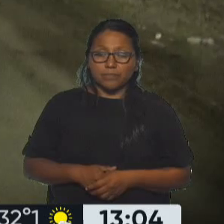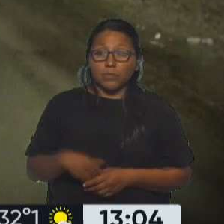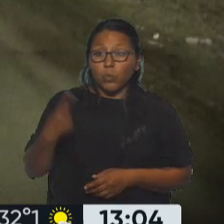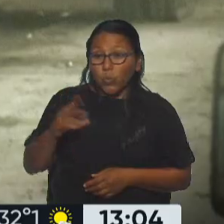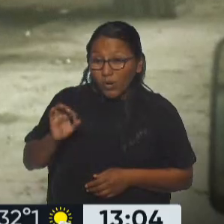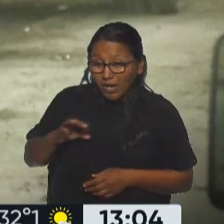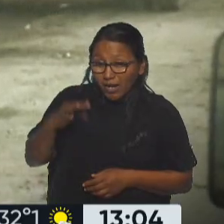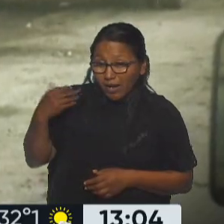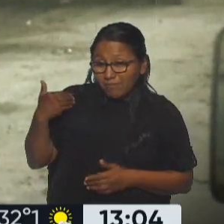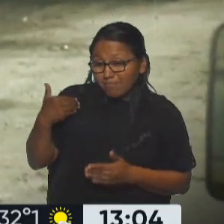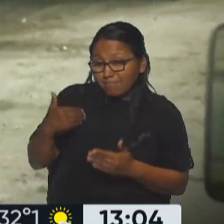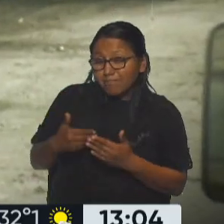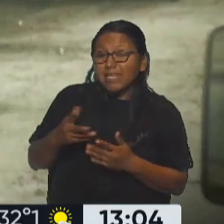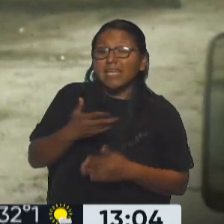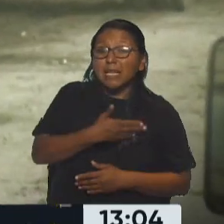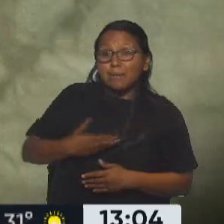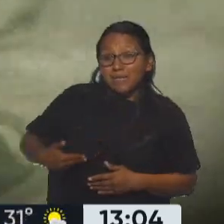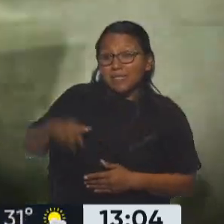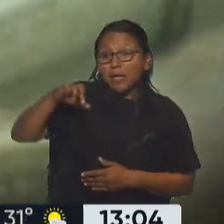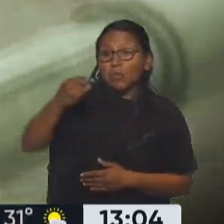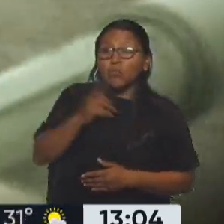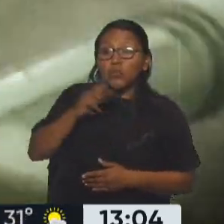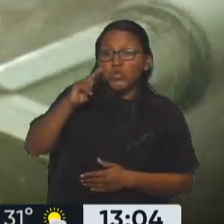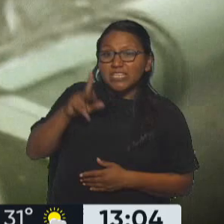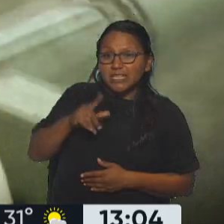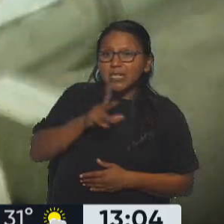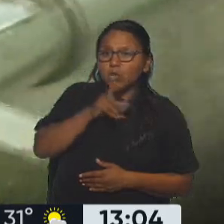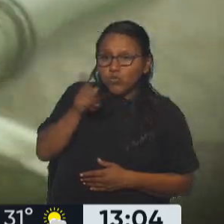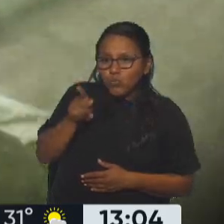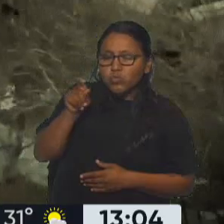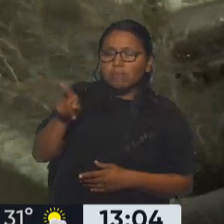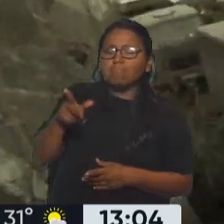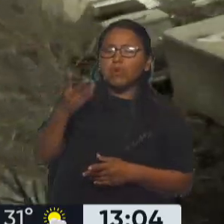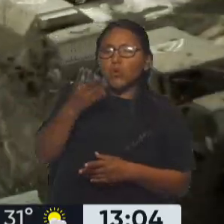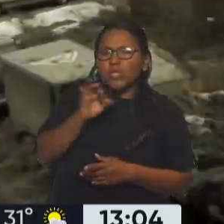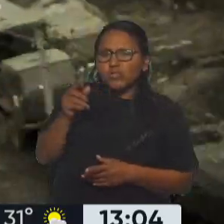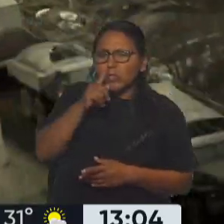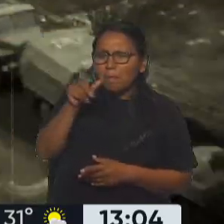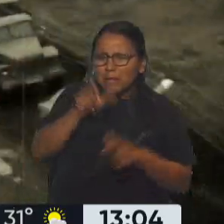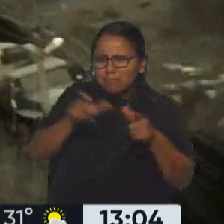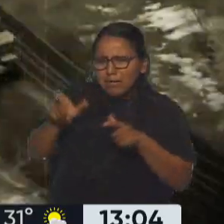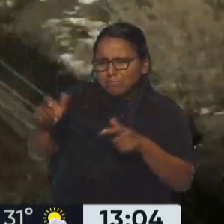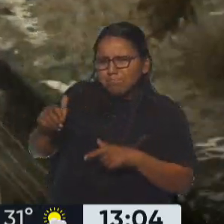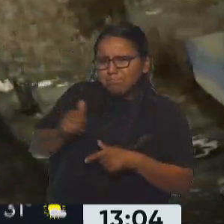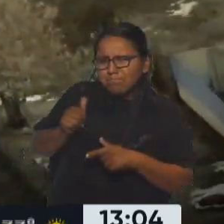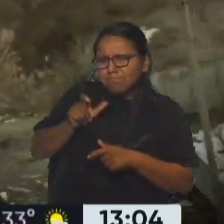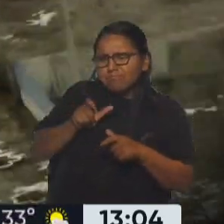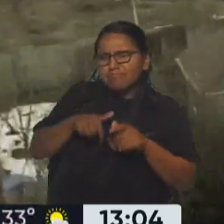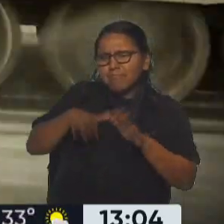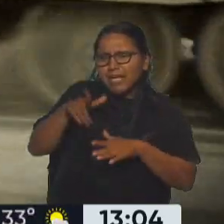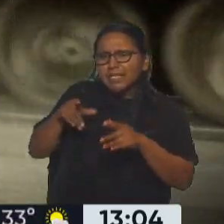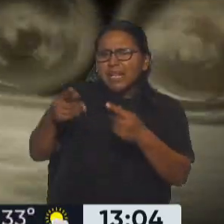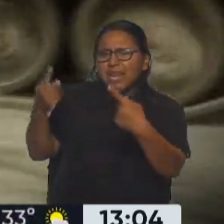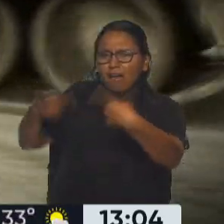Un año transcurrió desde que el presidente ruso Vladimir Putin concentrara 190.000 hombres, más de la mitad de todas las fuerzas terrestres en la